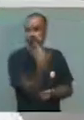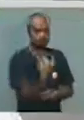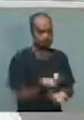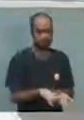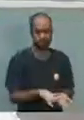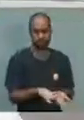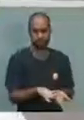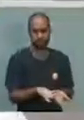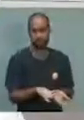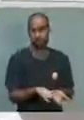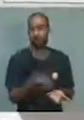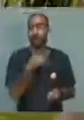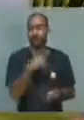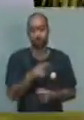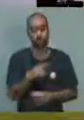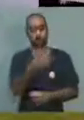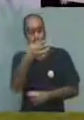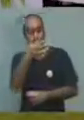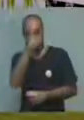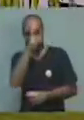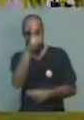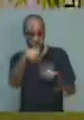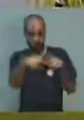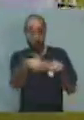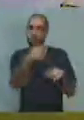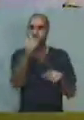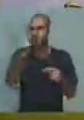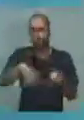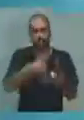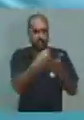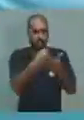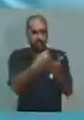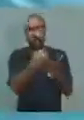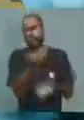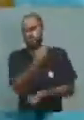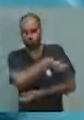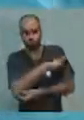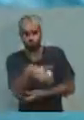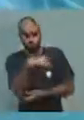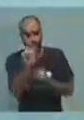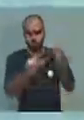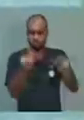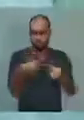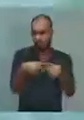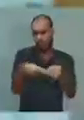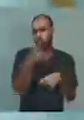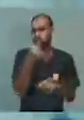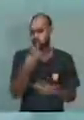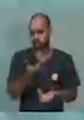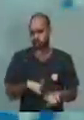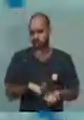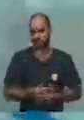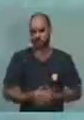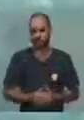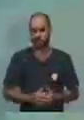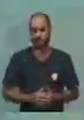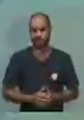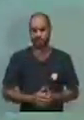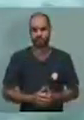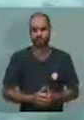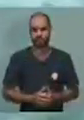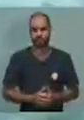pueden ser útiles a la sociedad, puede ser gratificante el resultado que uno entienda, puede aplicarse y tener un